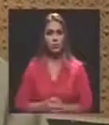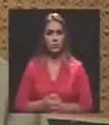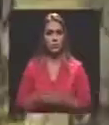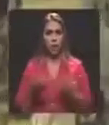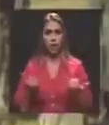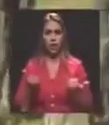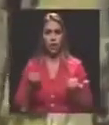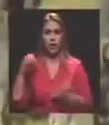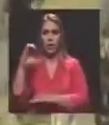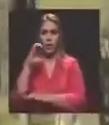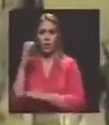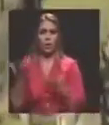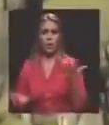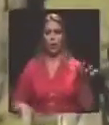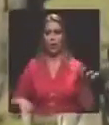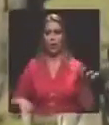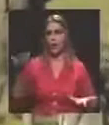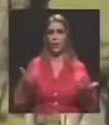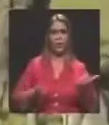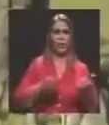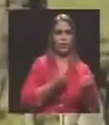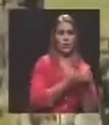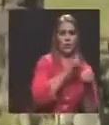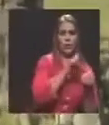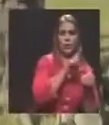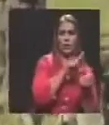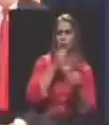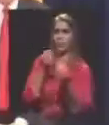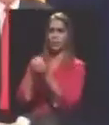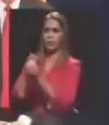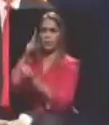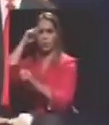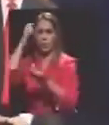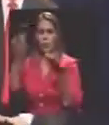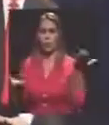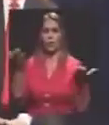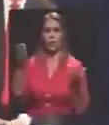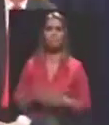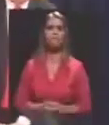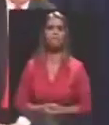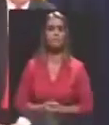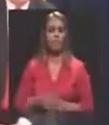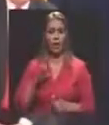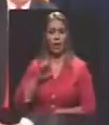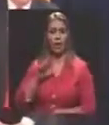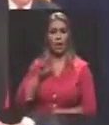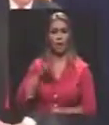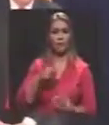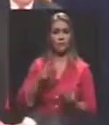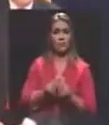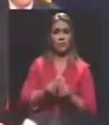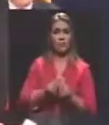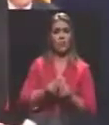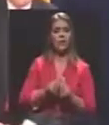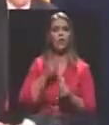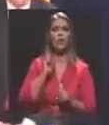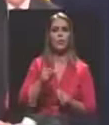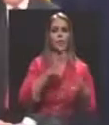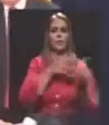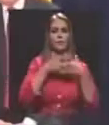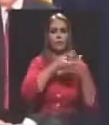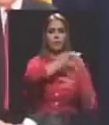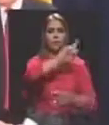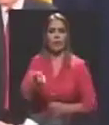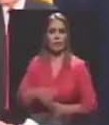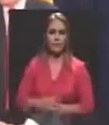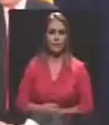contra la pared? Para la guerrilla del ELN, todo está manipulado por el gobierno norteamericano. Eso se